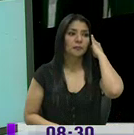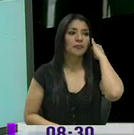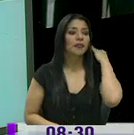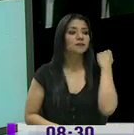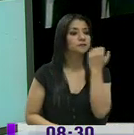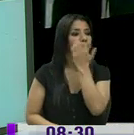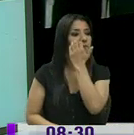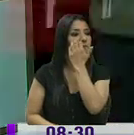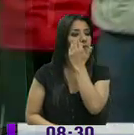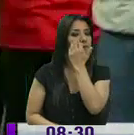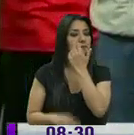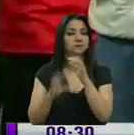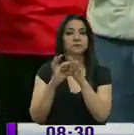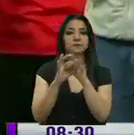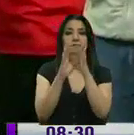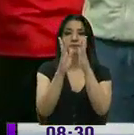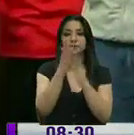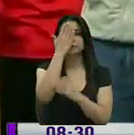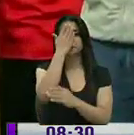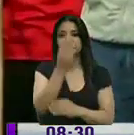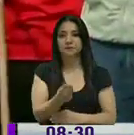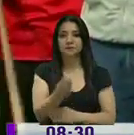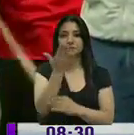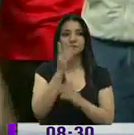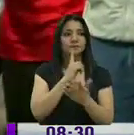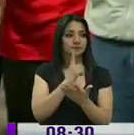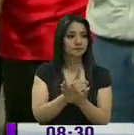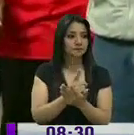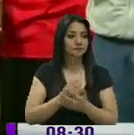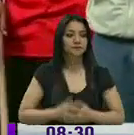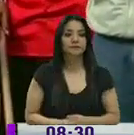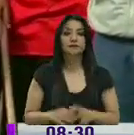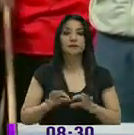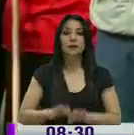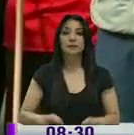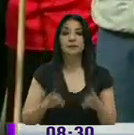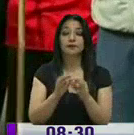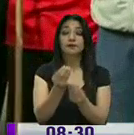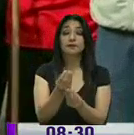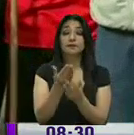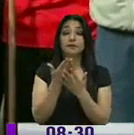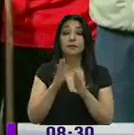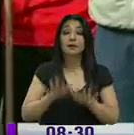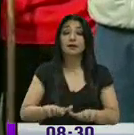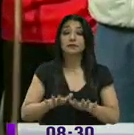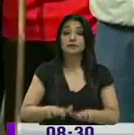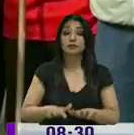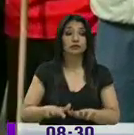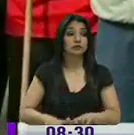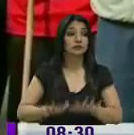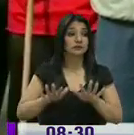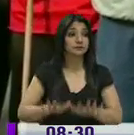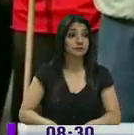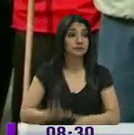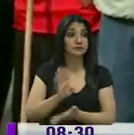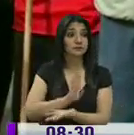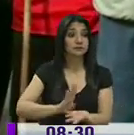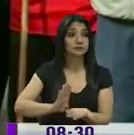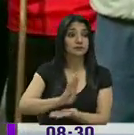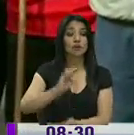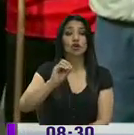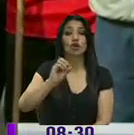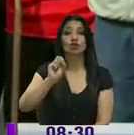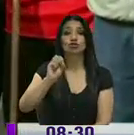compañeros amigos que tengan un excelente día así es es muy importante la información que se va a desarrollar el día de hoy aquí en el barrio de osorio